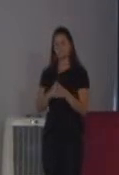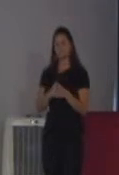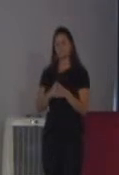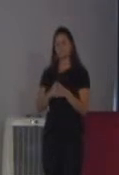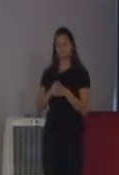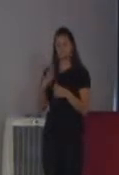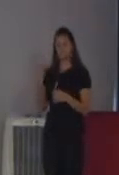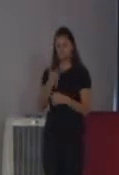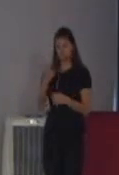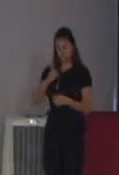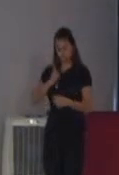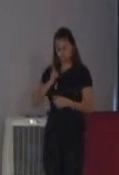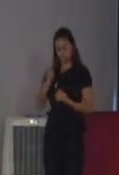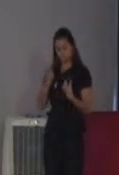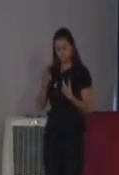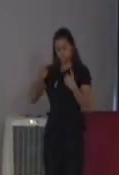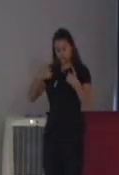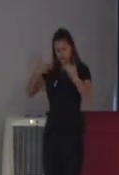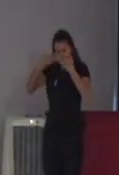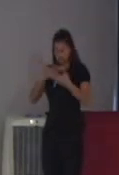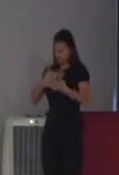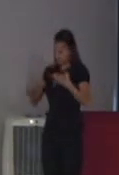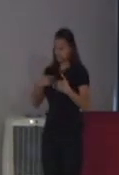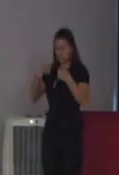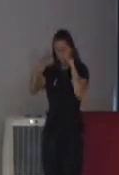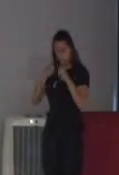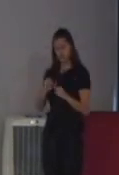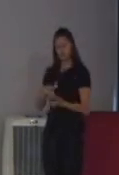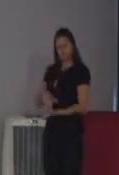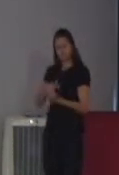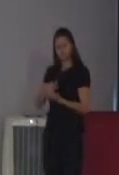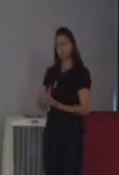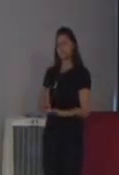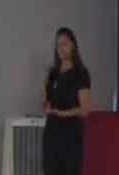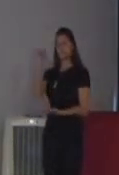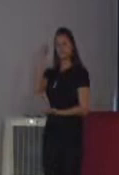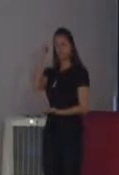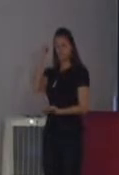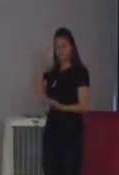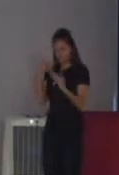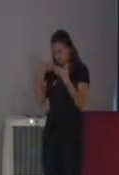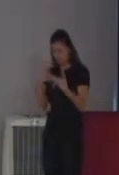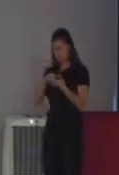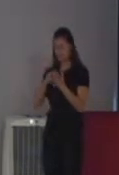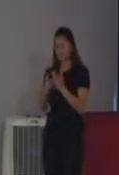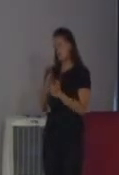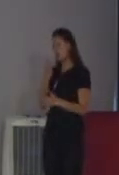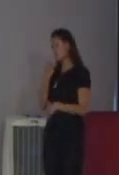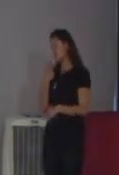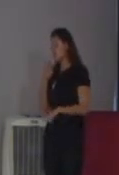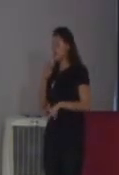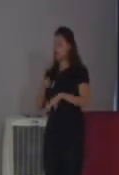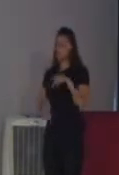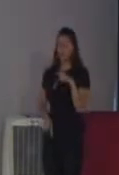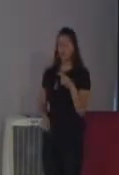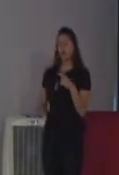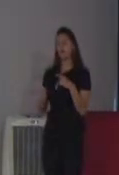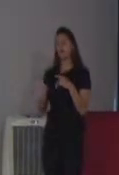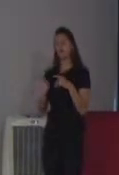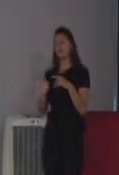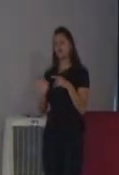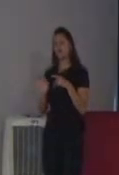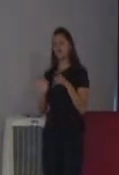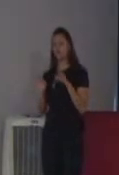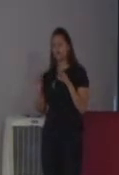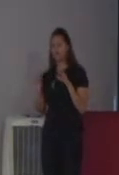nos reconozcamos como sujetos políticos y hagamos de la discapacidad no una dificultad, no una falencia, sino un problema, no un